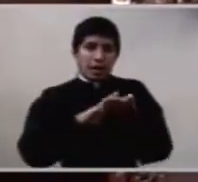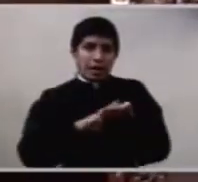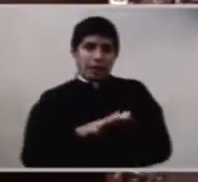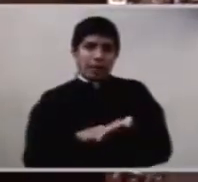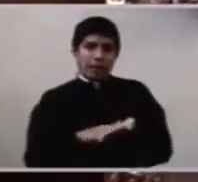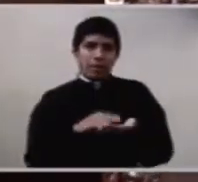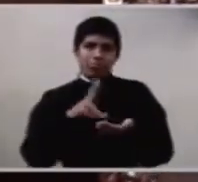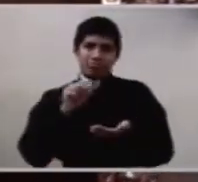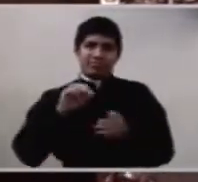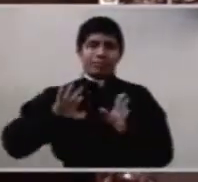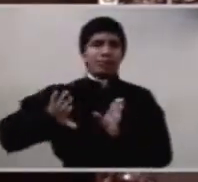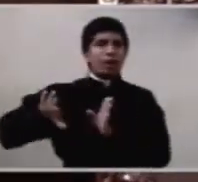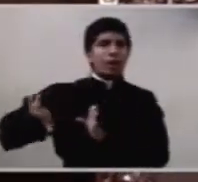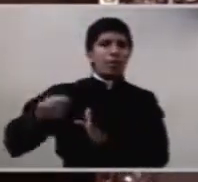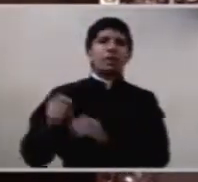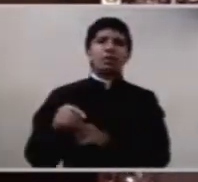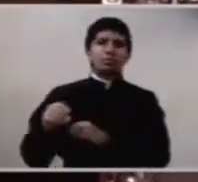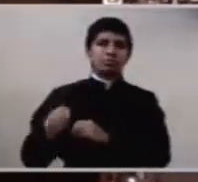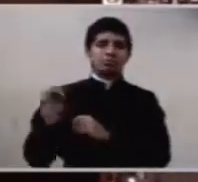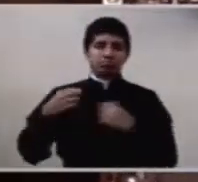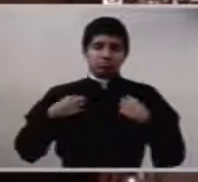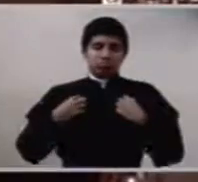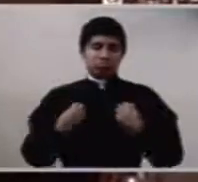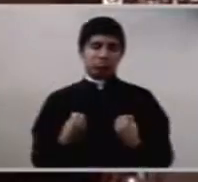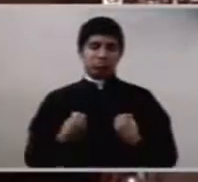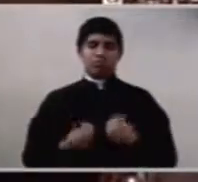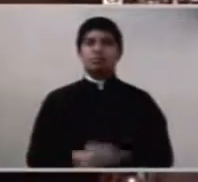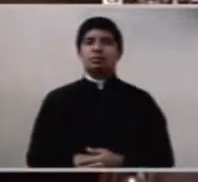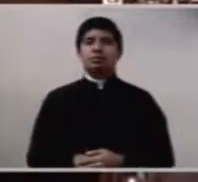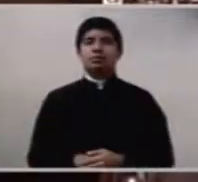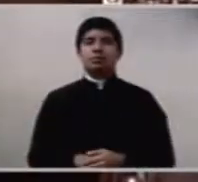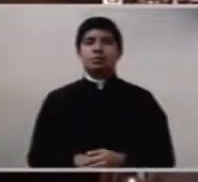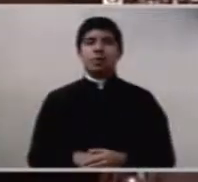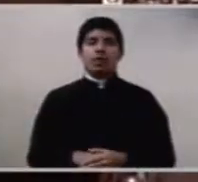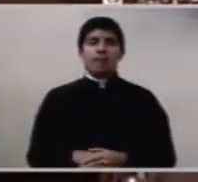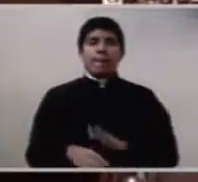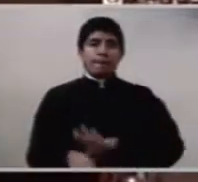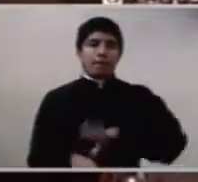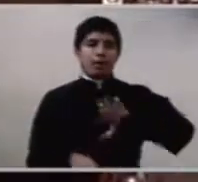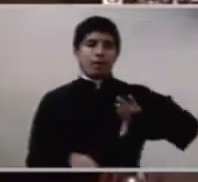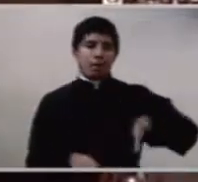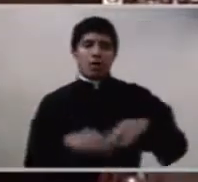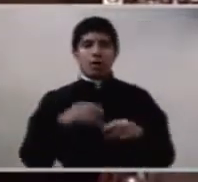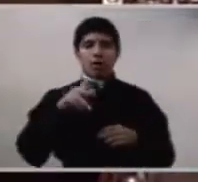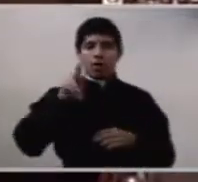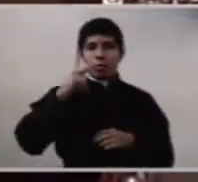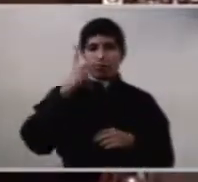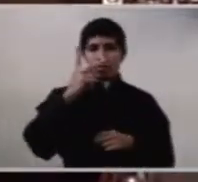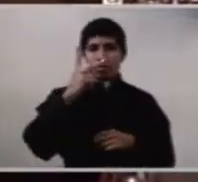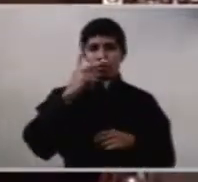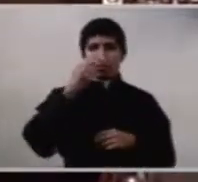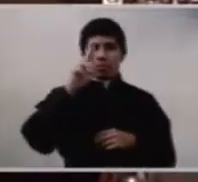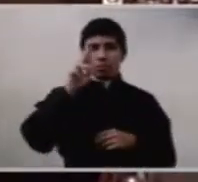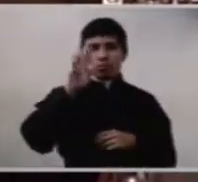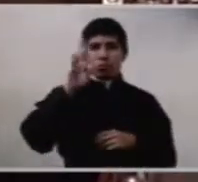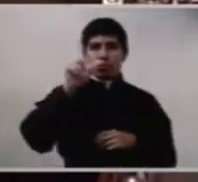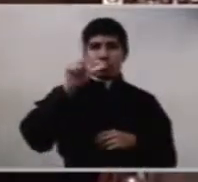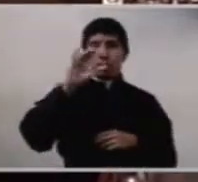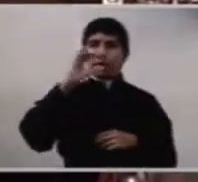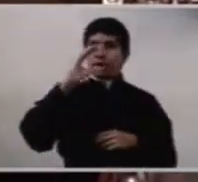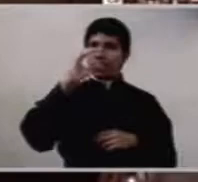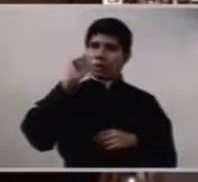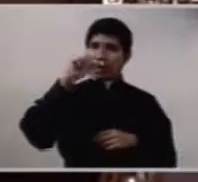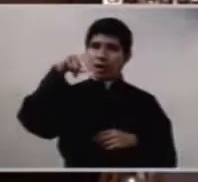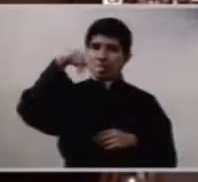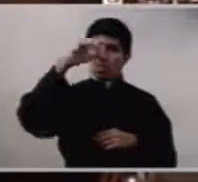su casa a comer. De un publicano había que alejarse, y no se diga de las prostitutas. Pues